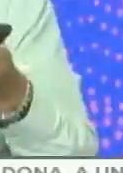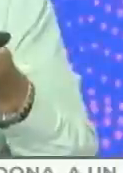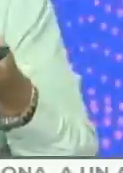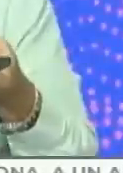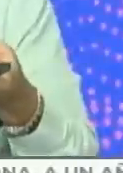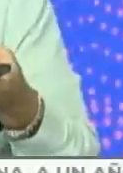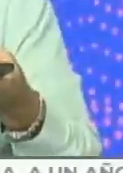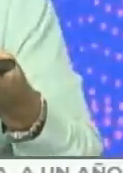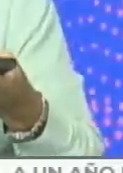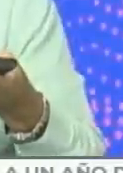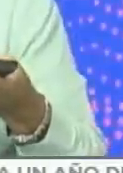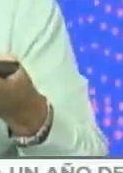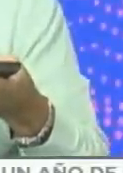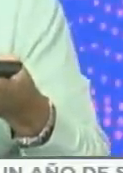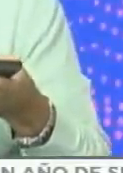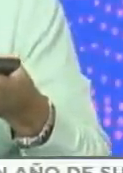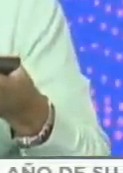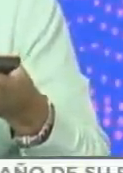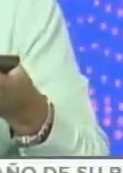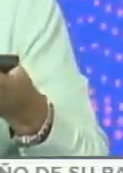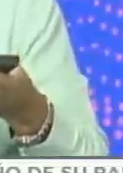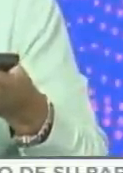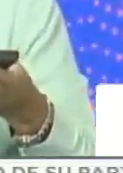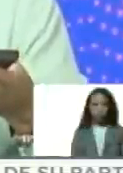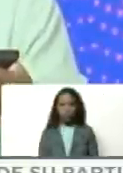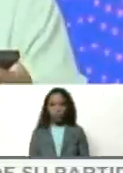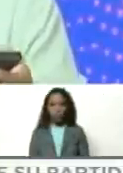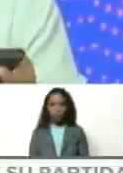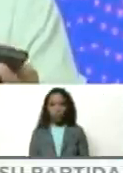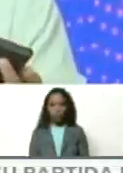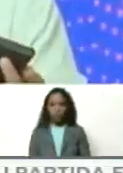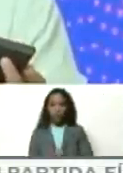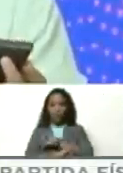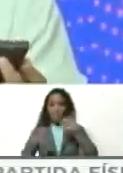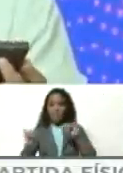Nicolás. Con la que terminamos el año 2021.